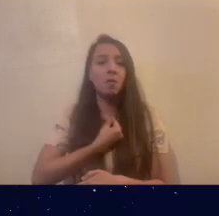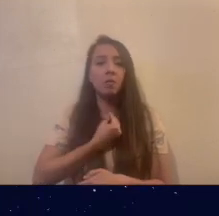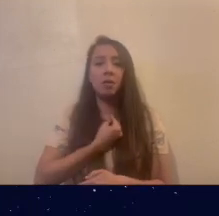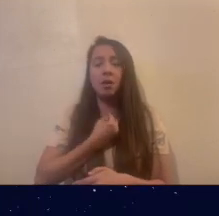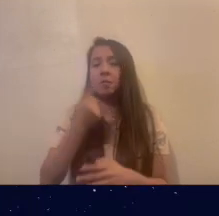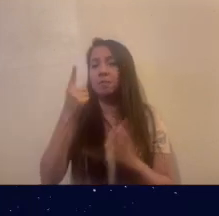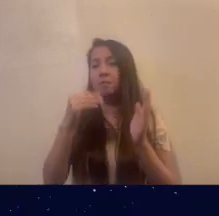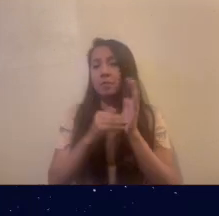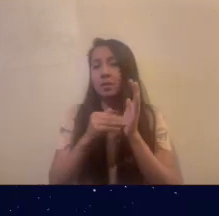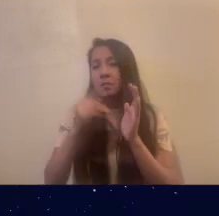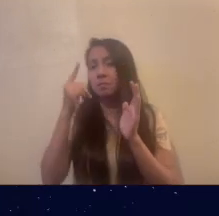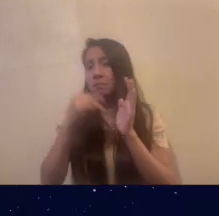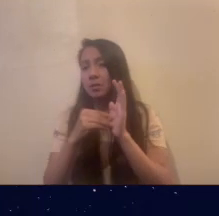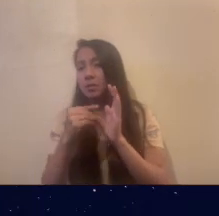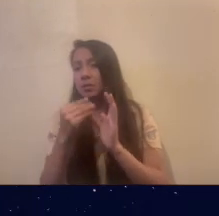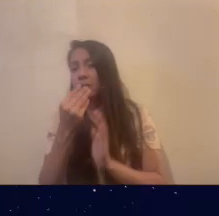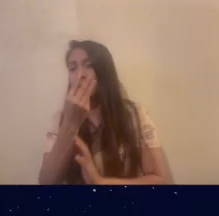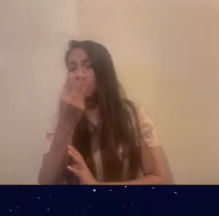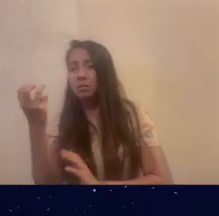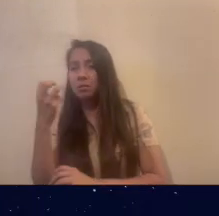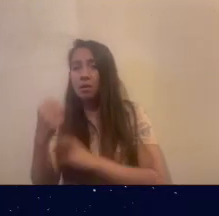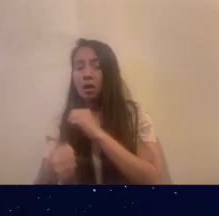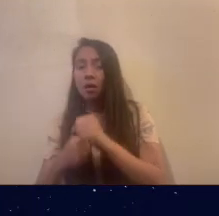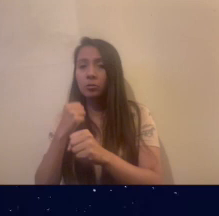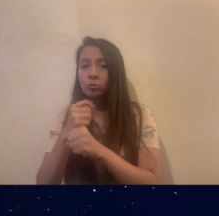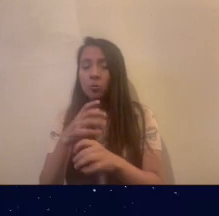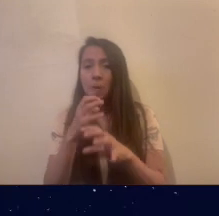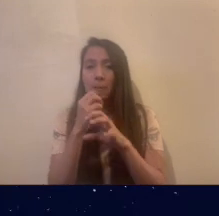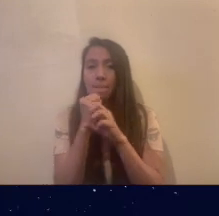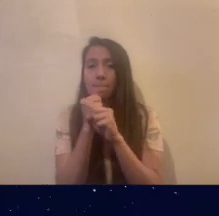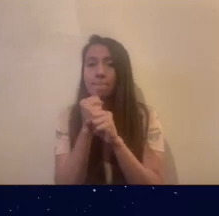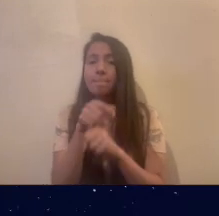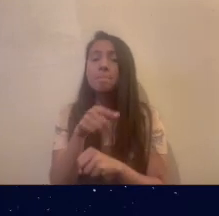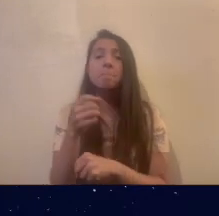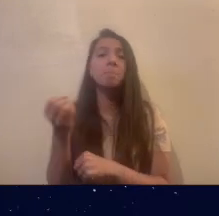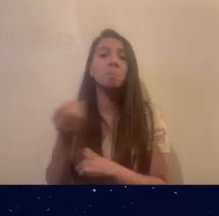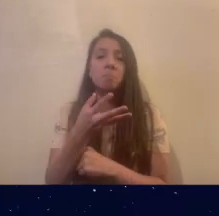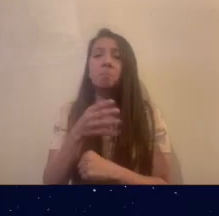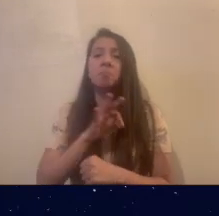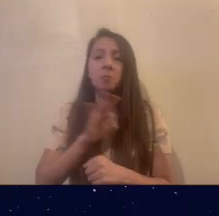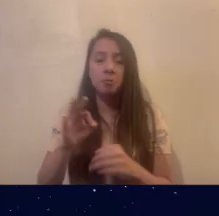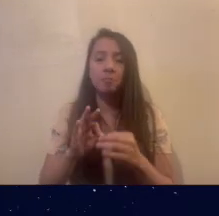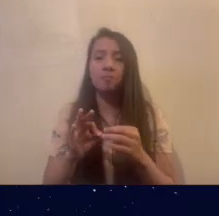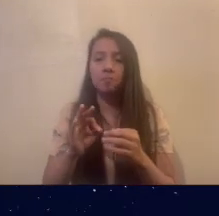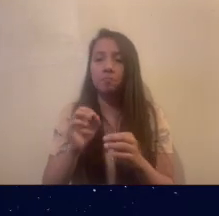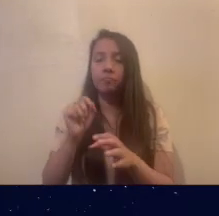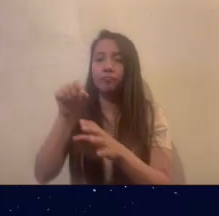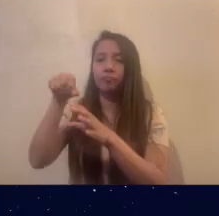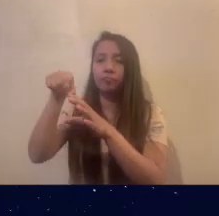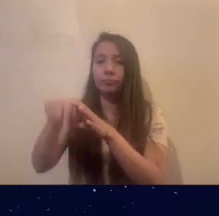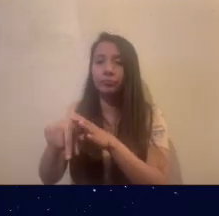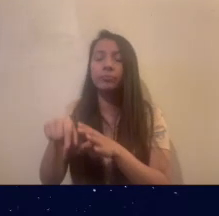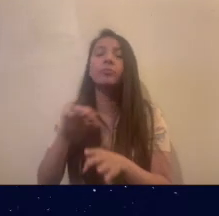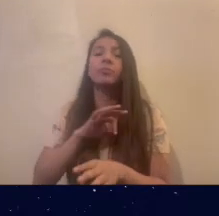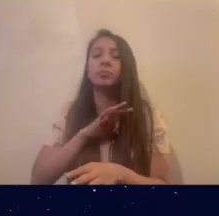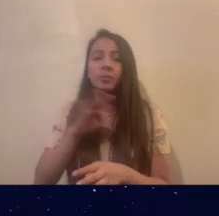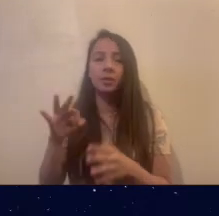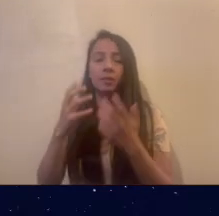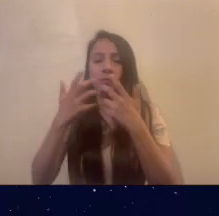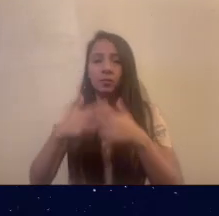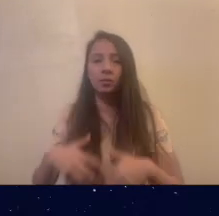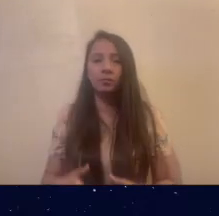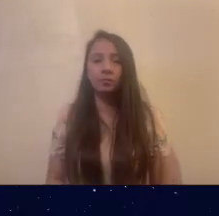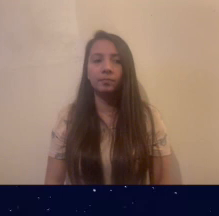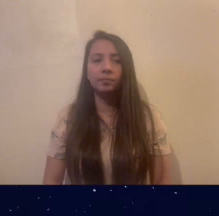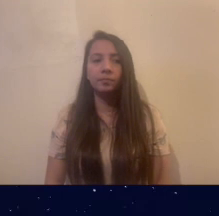de 1.300 años de radiación solar y de vacío, y aún así las semillas a germinar. Me